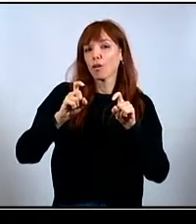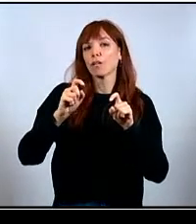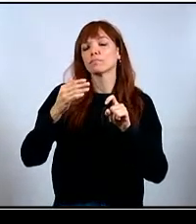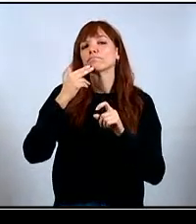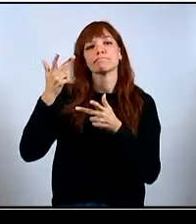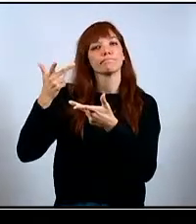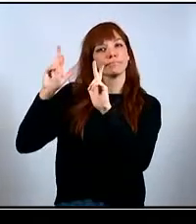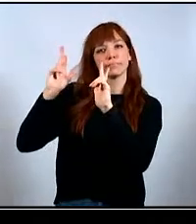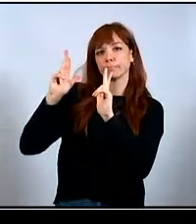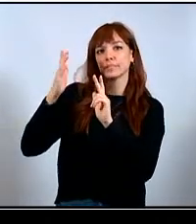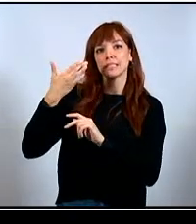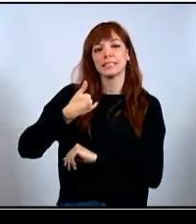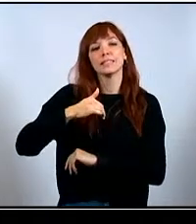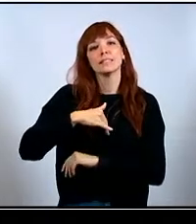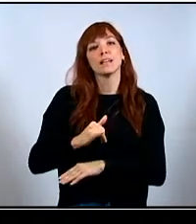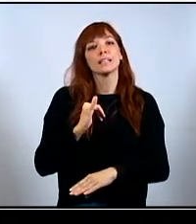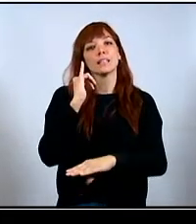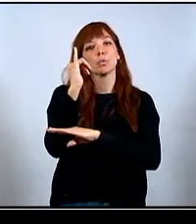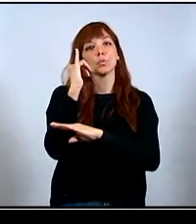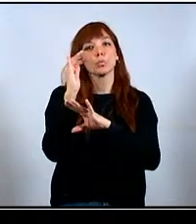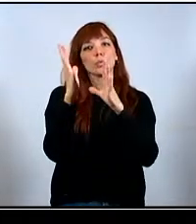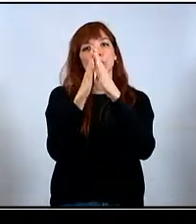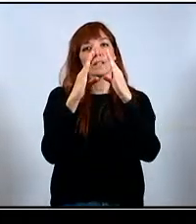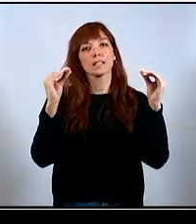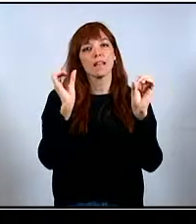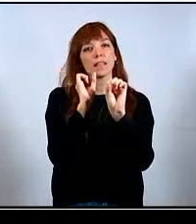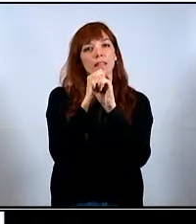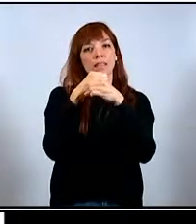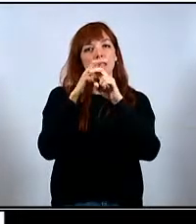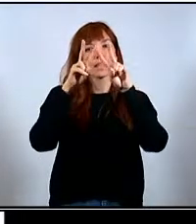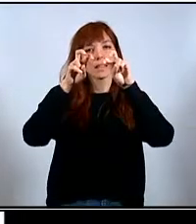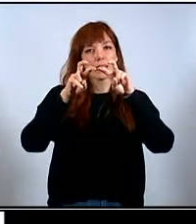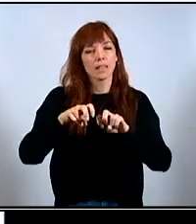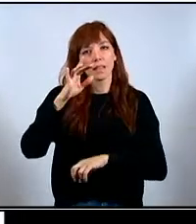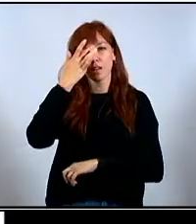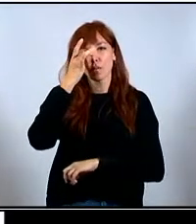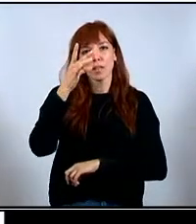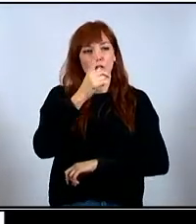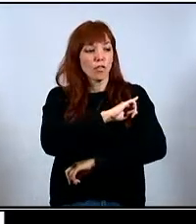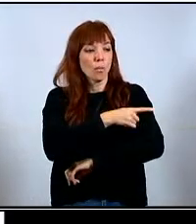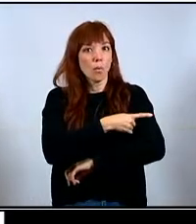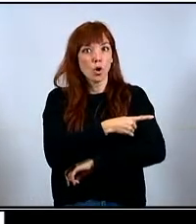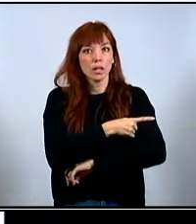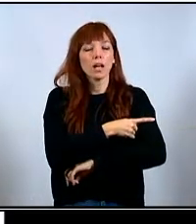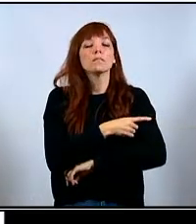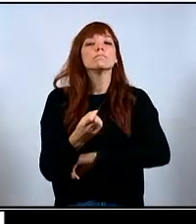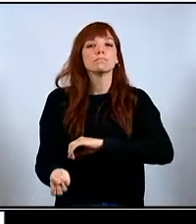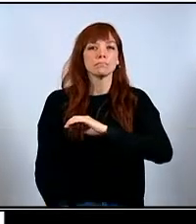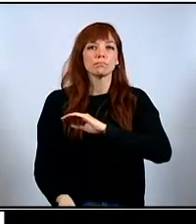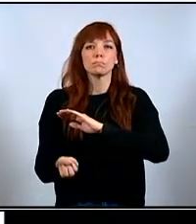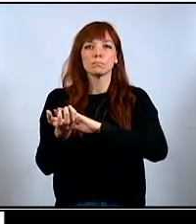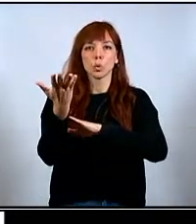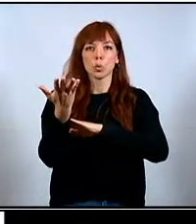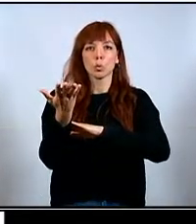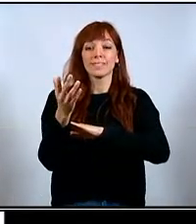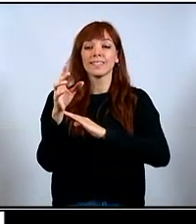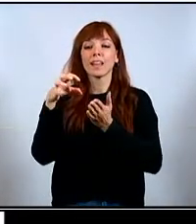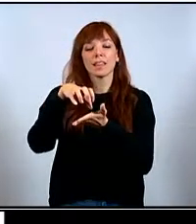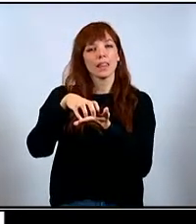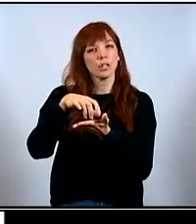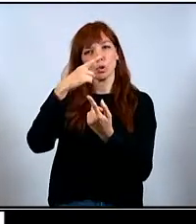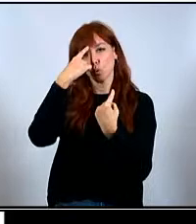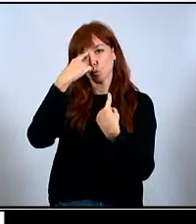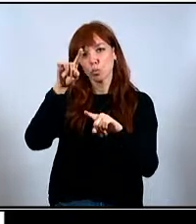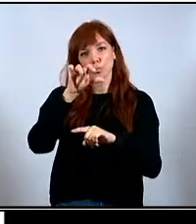a la creación del Instituto Universitario de Investigación e Innovación en el Deporte, el INIDE. Será un centro propio de investigación